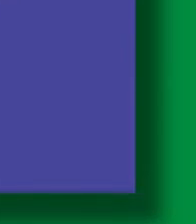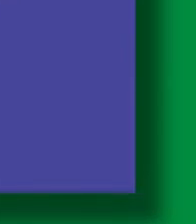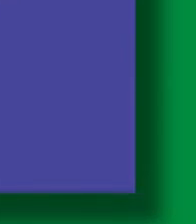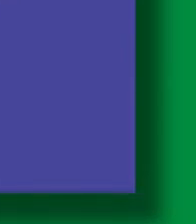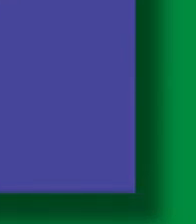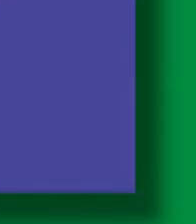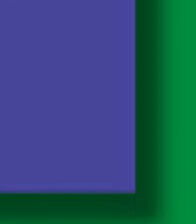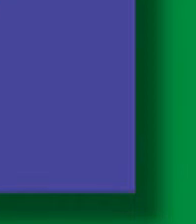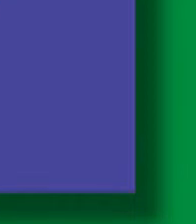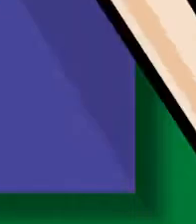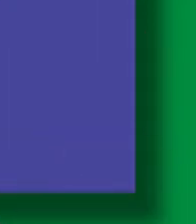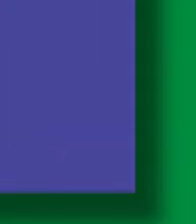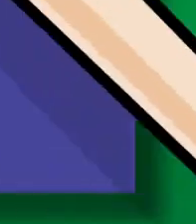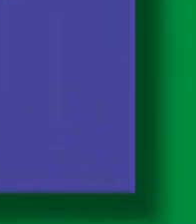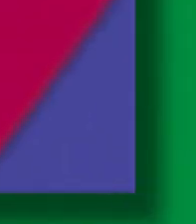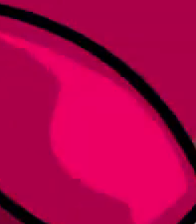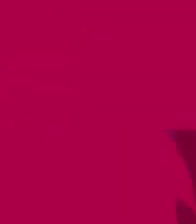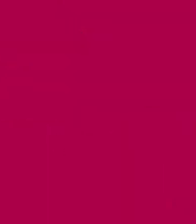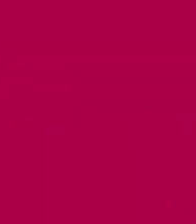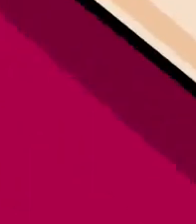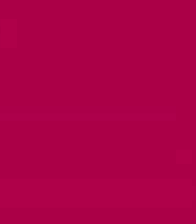Leer es una aventura.